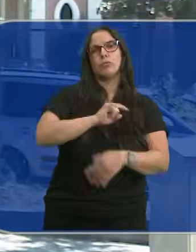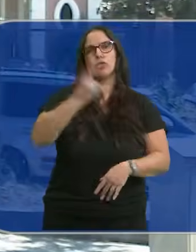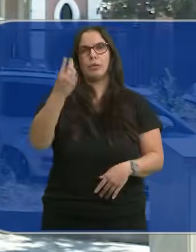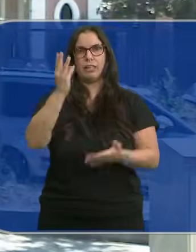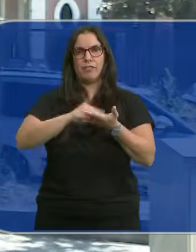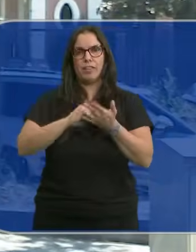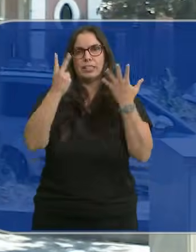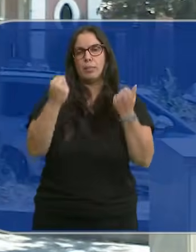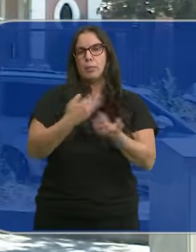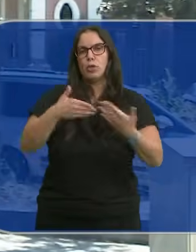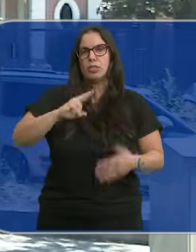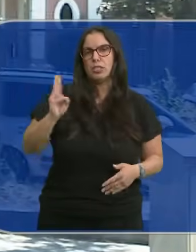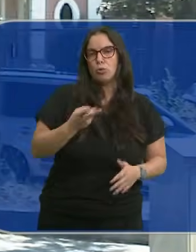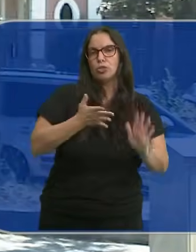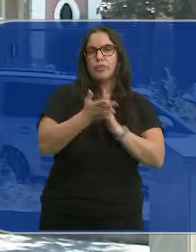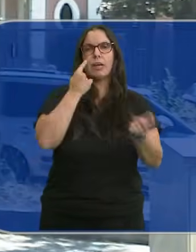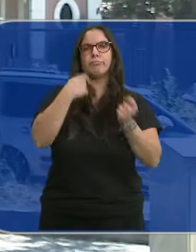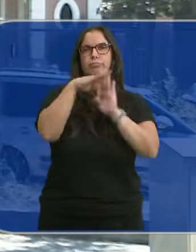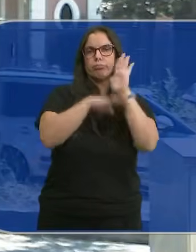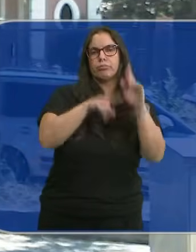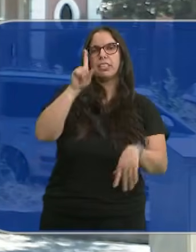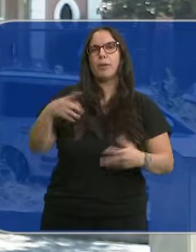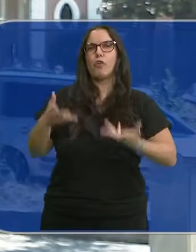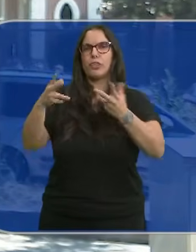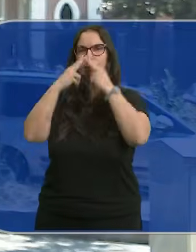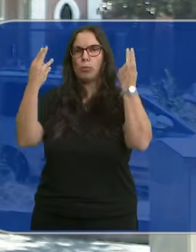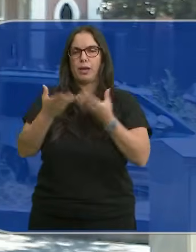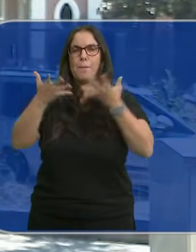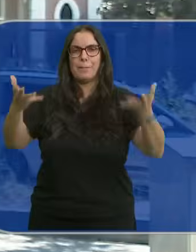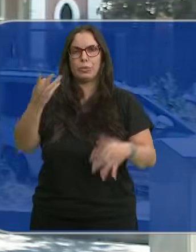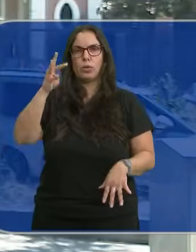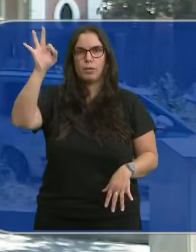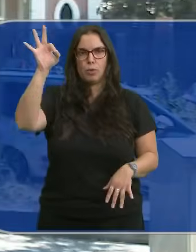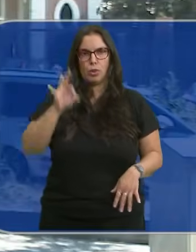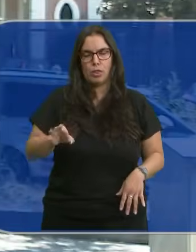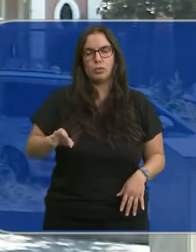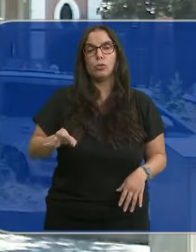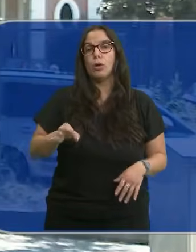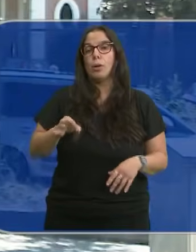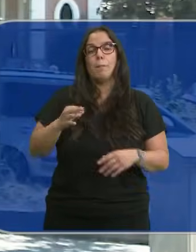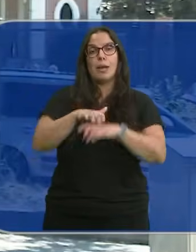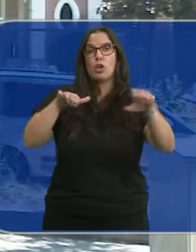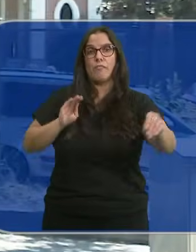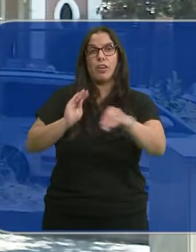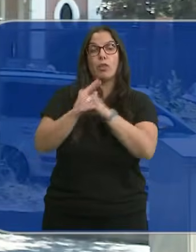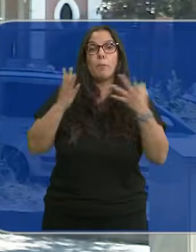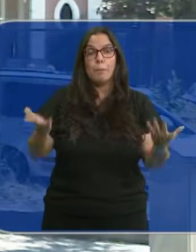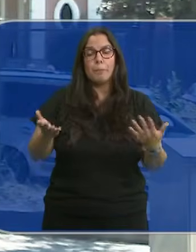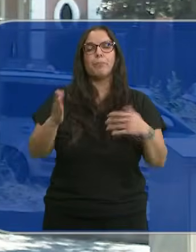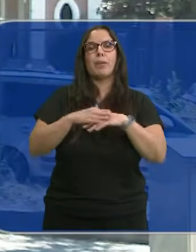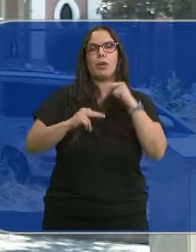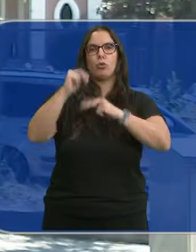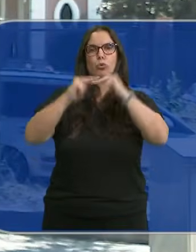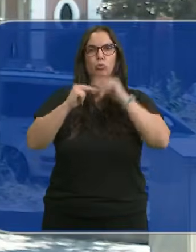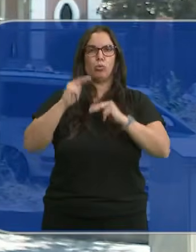euros y trae consigo más regulación y también más oferta pública. Un 40%, el mayor bloque de esa financiación, irá destinada a ampliar el